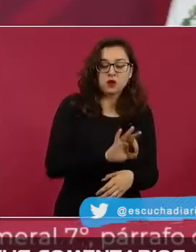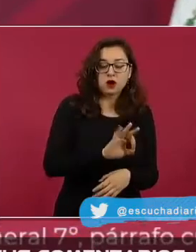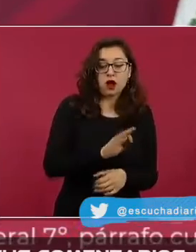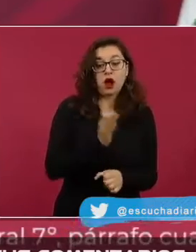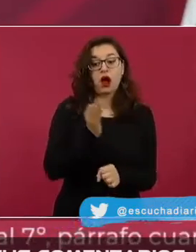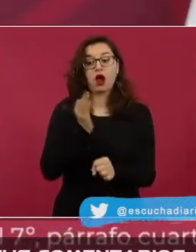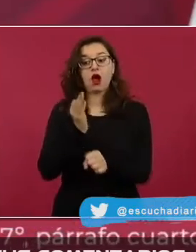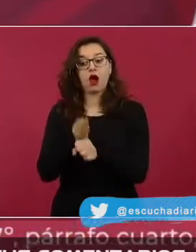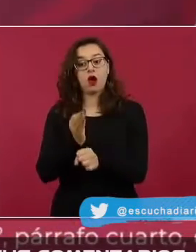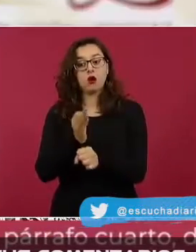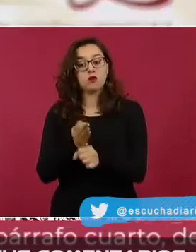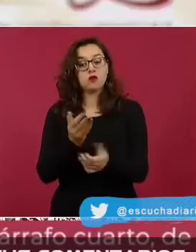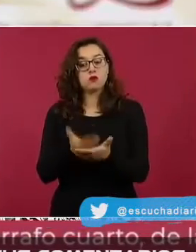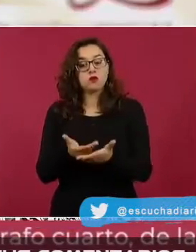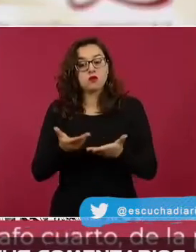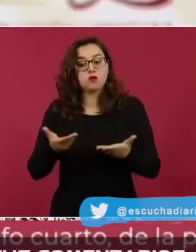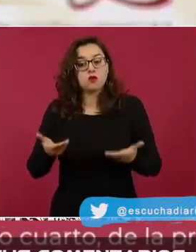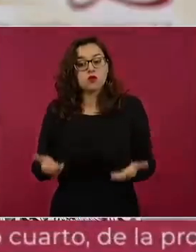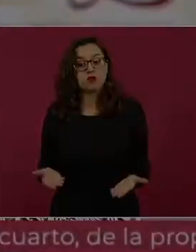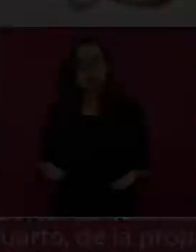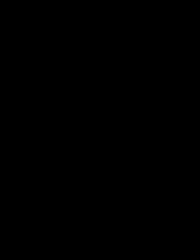en semáforo verde.